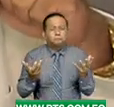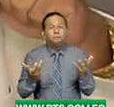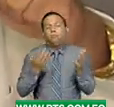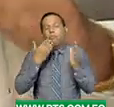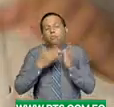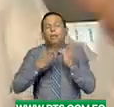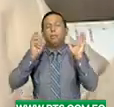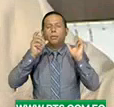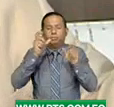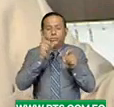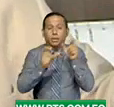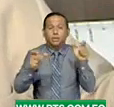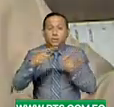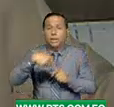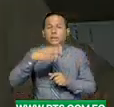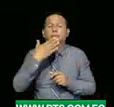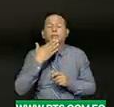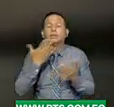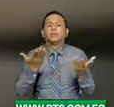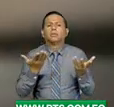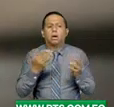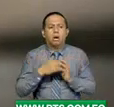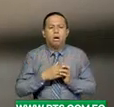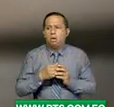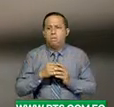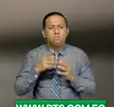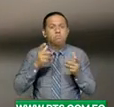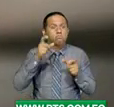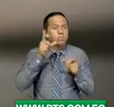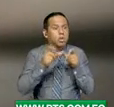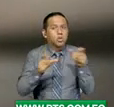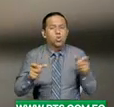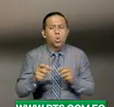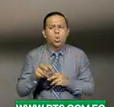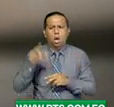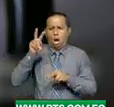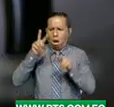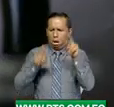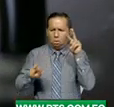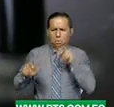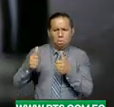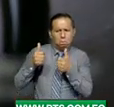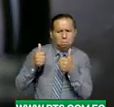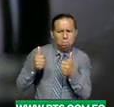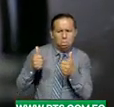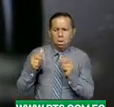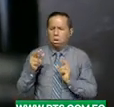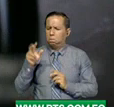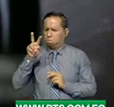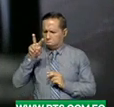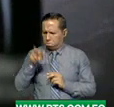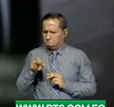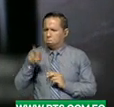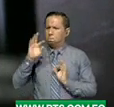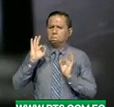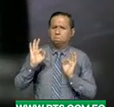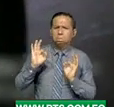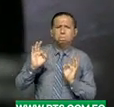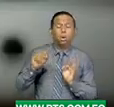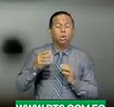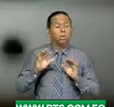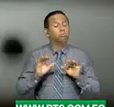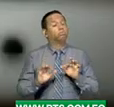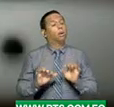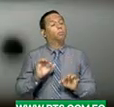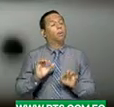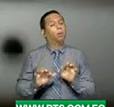la ciudadanía, que no solamente el pobre es el que el delinque, sino la gente de corbata, de buena performance, de buena posición económica, ellos con simple manejar un